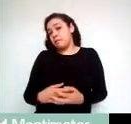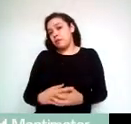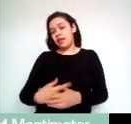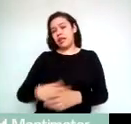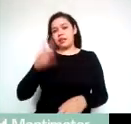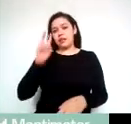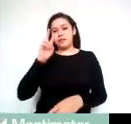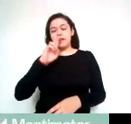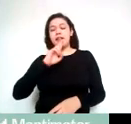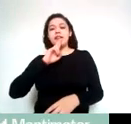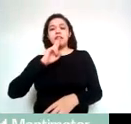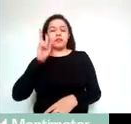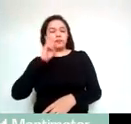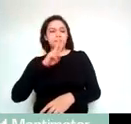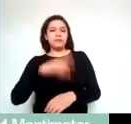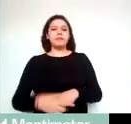sus respuestas.